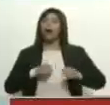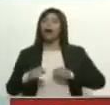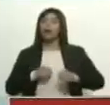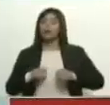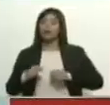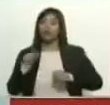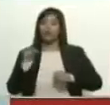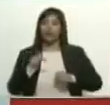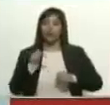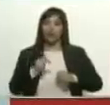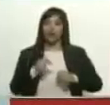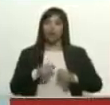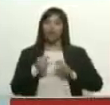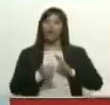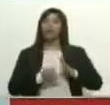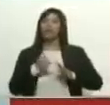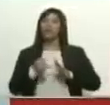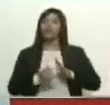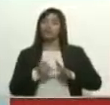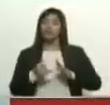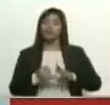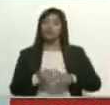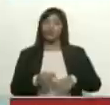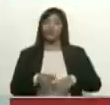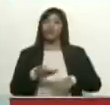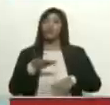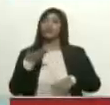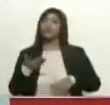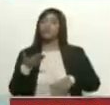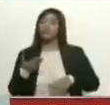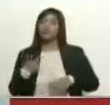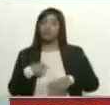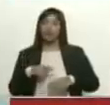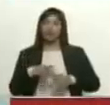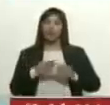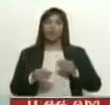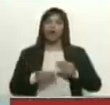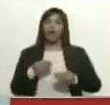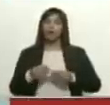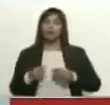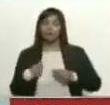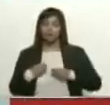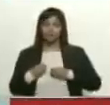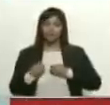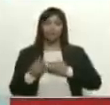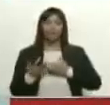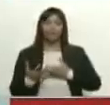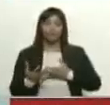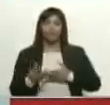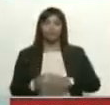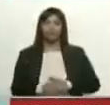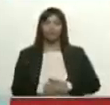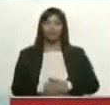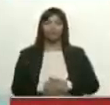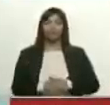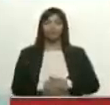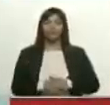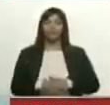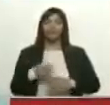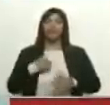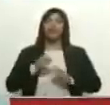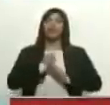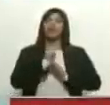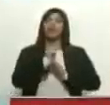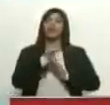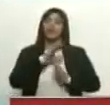esta institución tan importante, tan prestigiosa para la democracia venezolana, que lidera